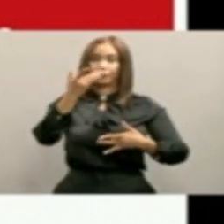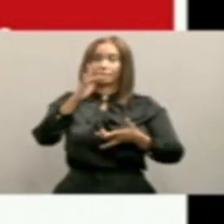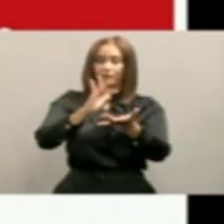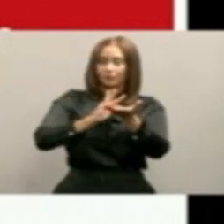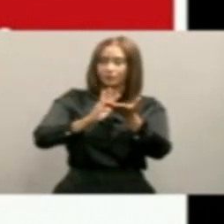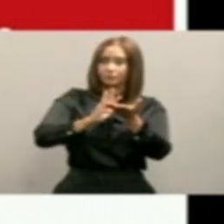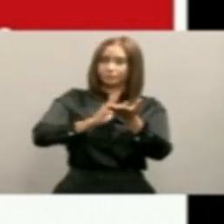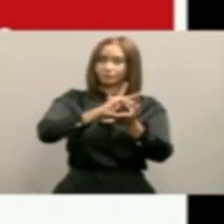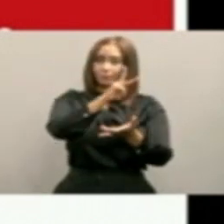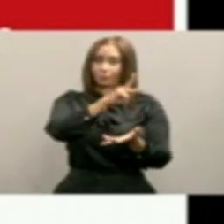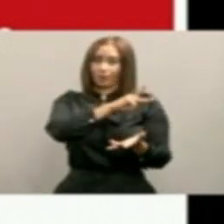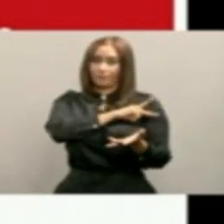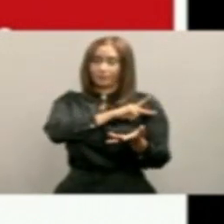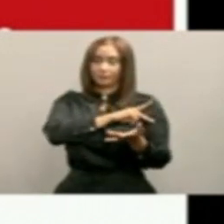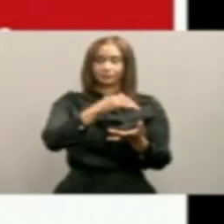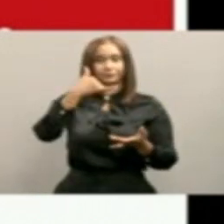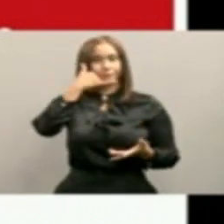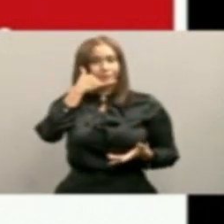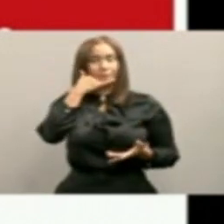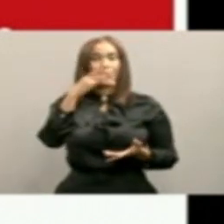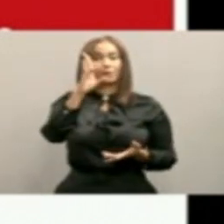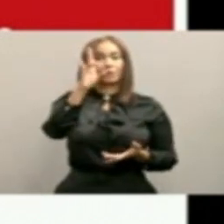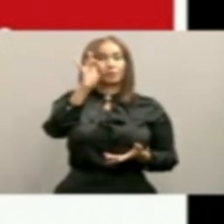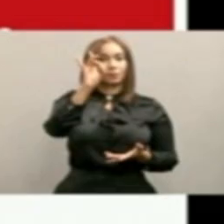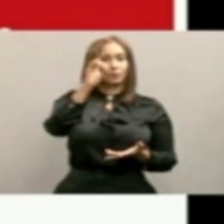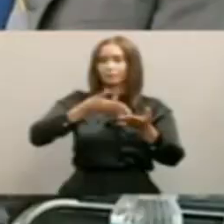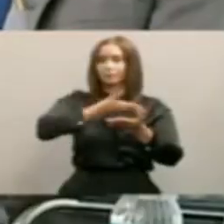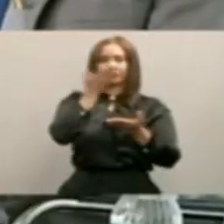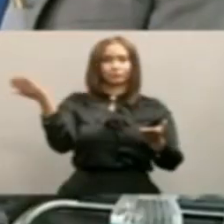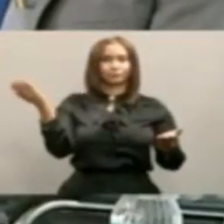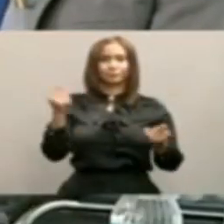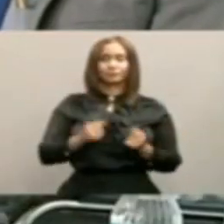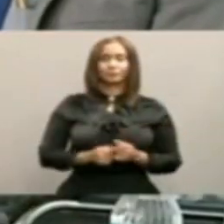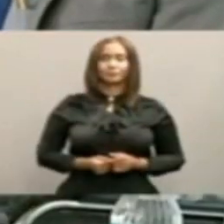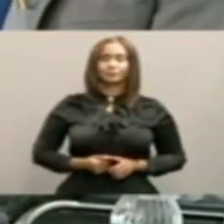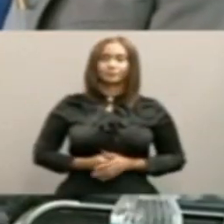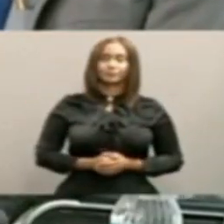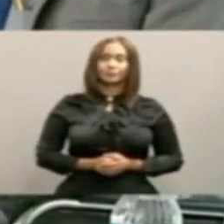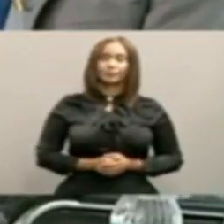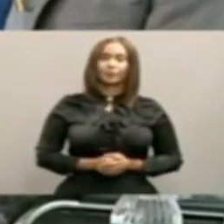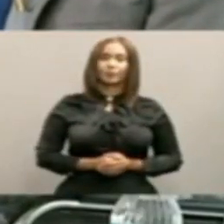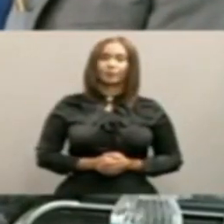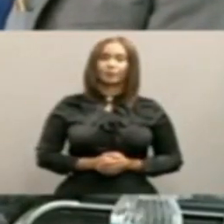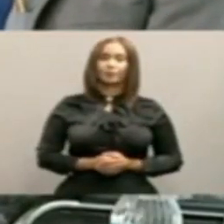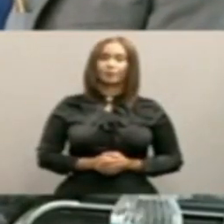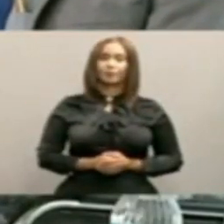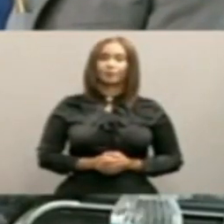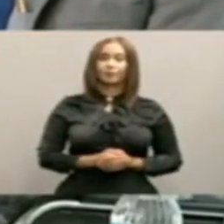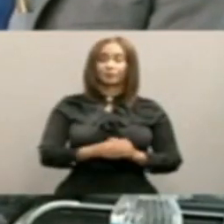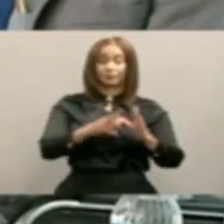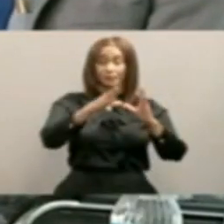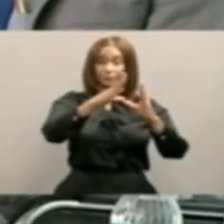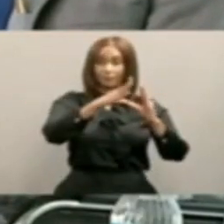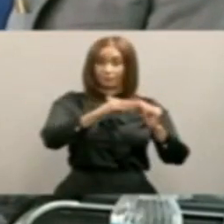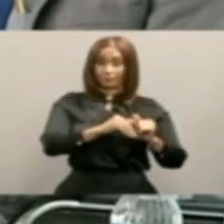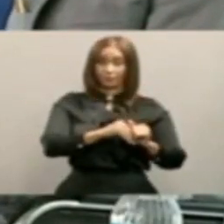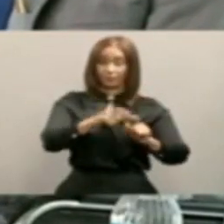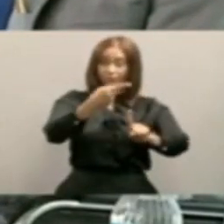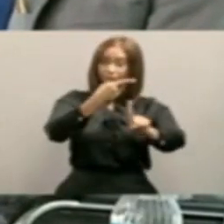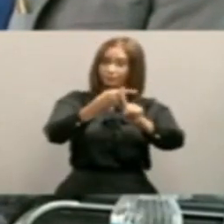llamaban 8.000 personas al día, están llamando 2.000 solamente. Hemos disminuido la tasa de positividad.